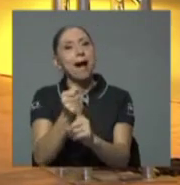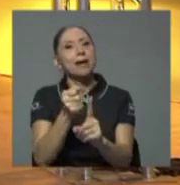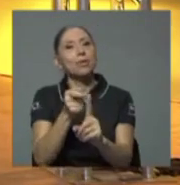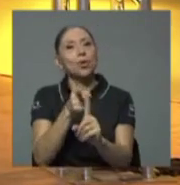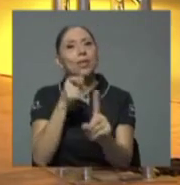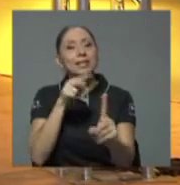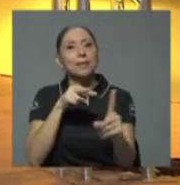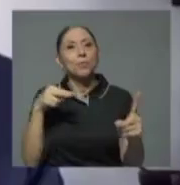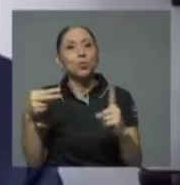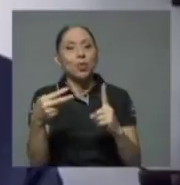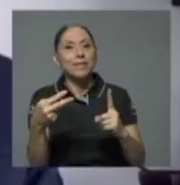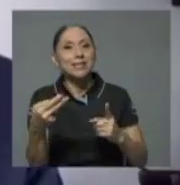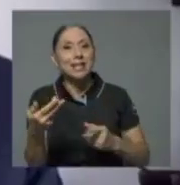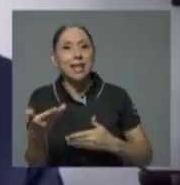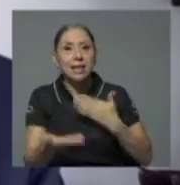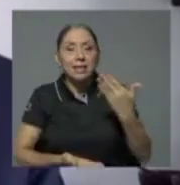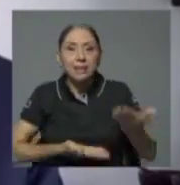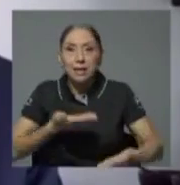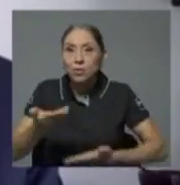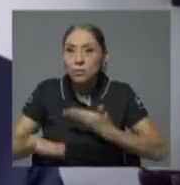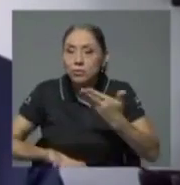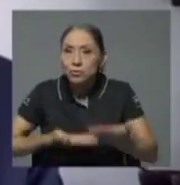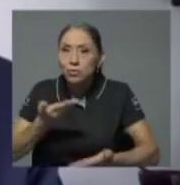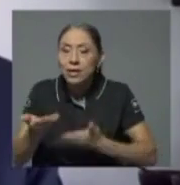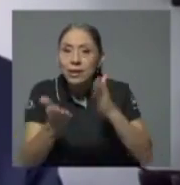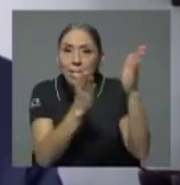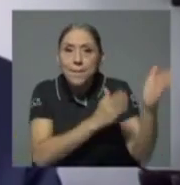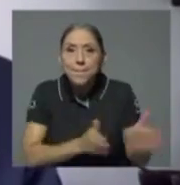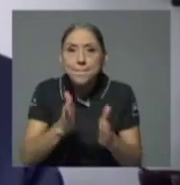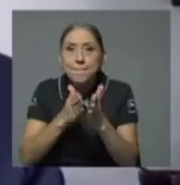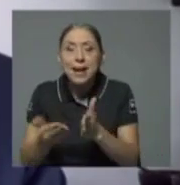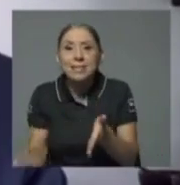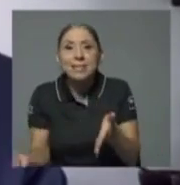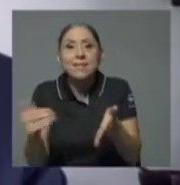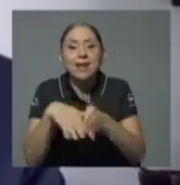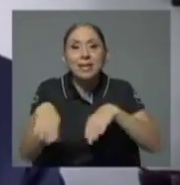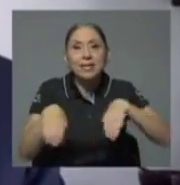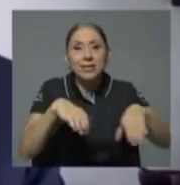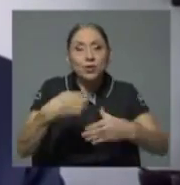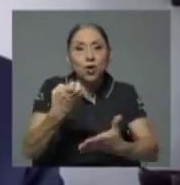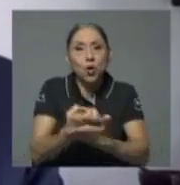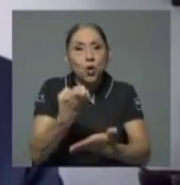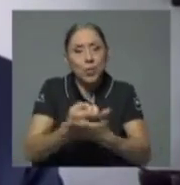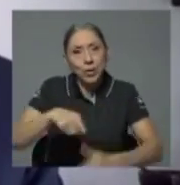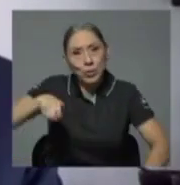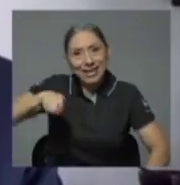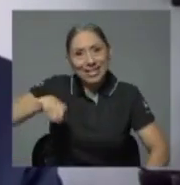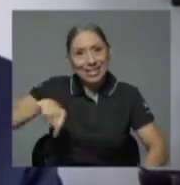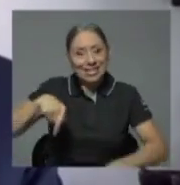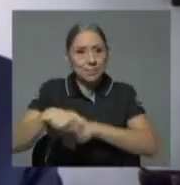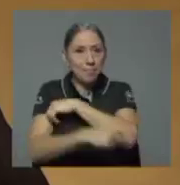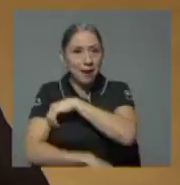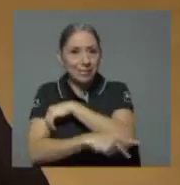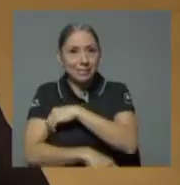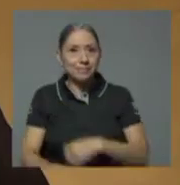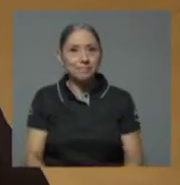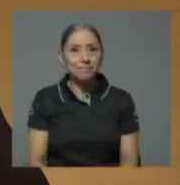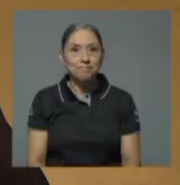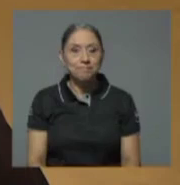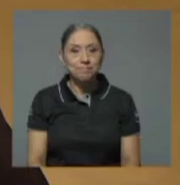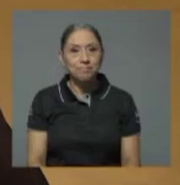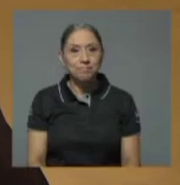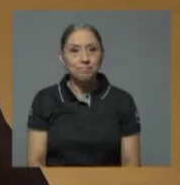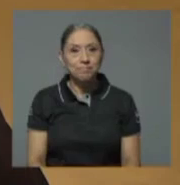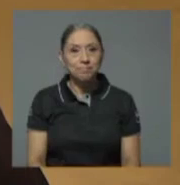de contribuir a un plan de reactivación económica que tanto requiere este país.